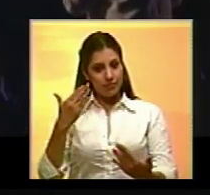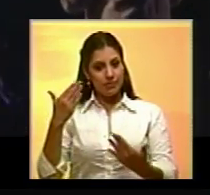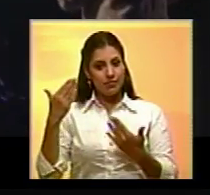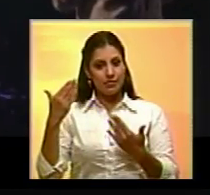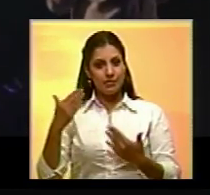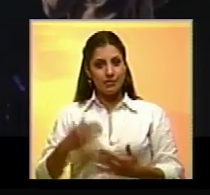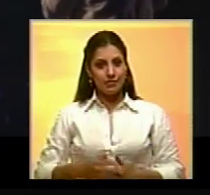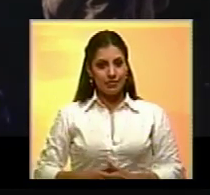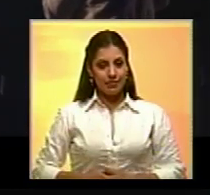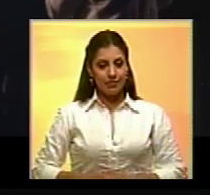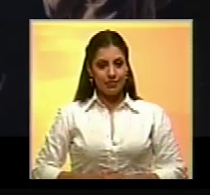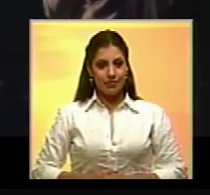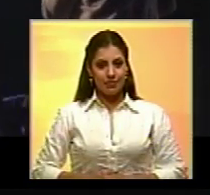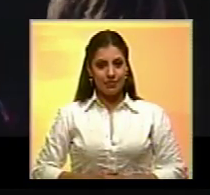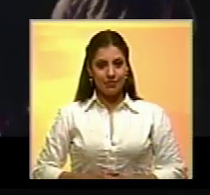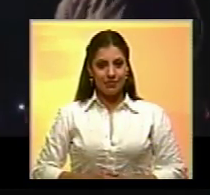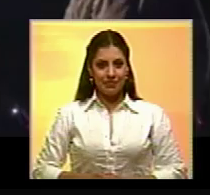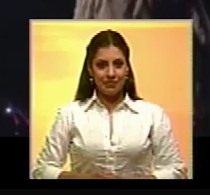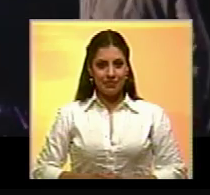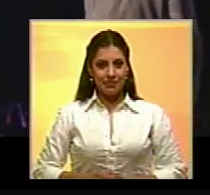Ojo se embriaga de olvido,